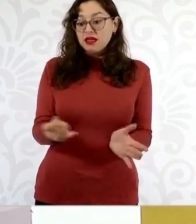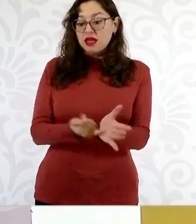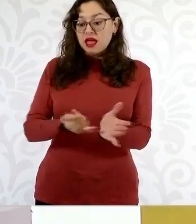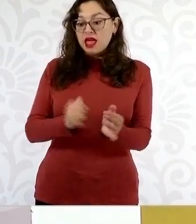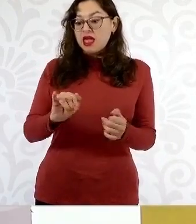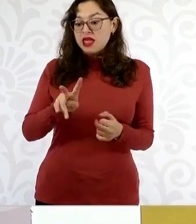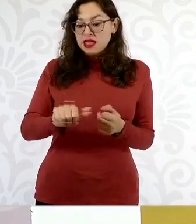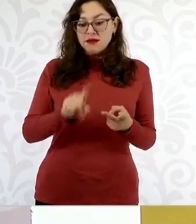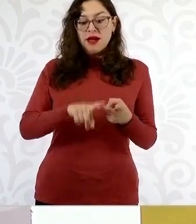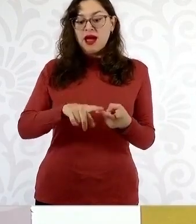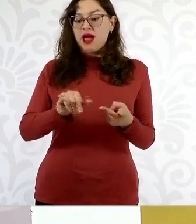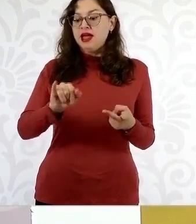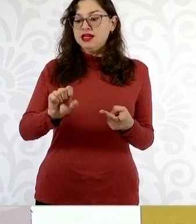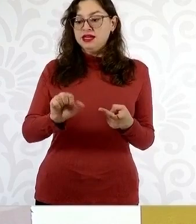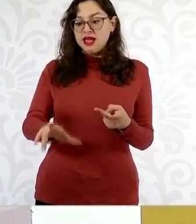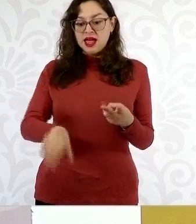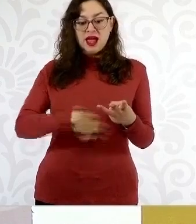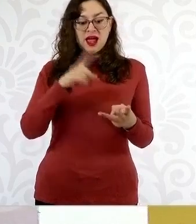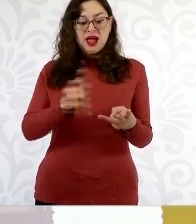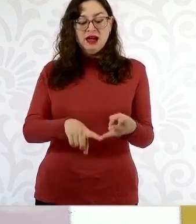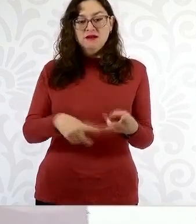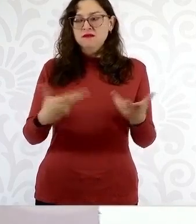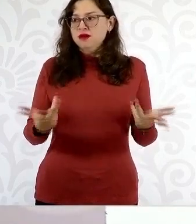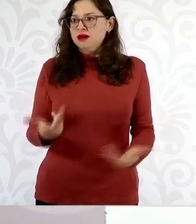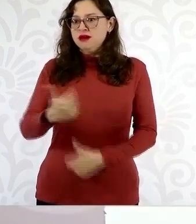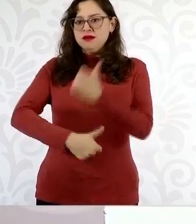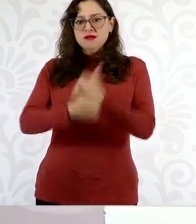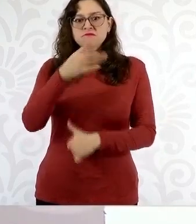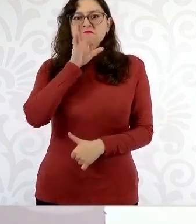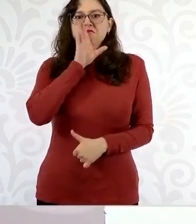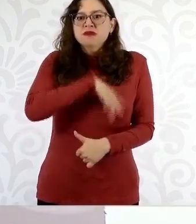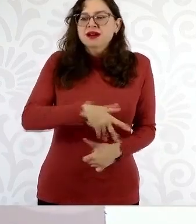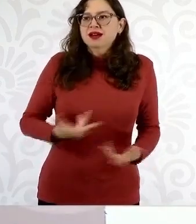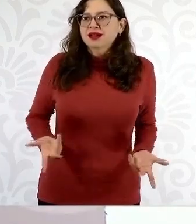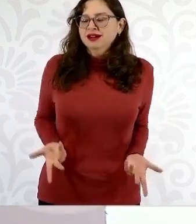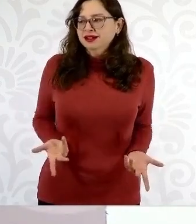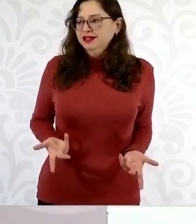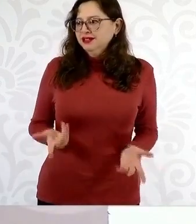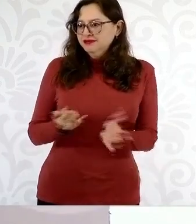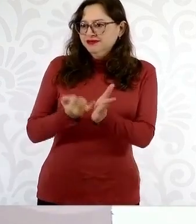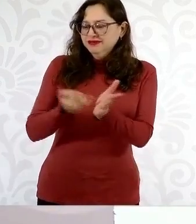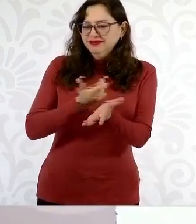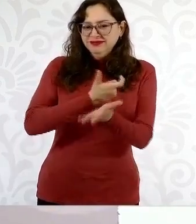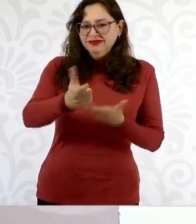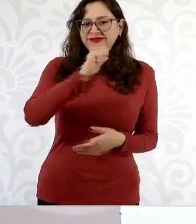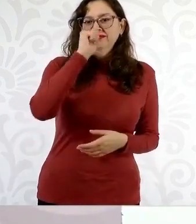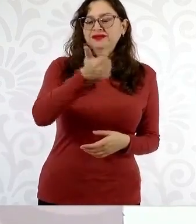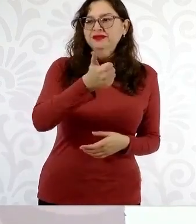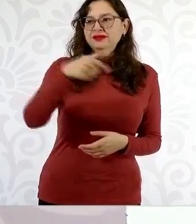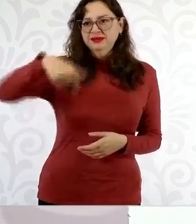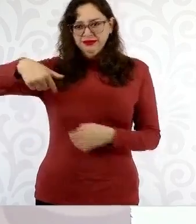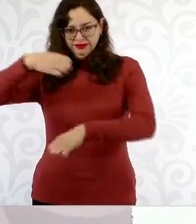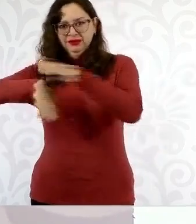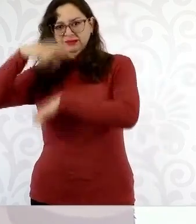pagar aranceles, y entonces mi producto es más barato que el de una empresa mexicana establecida, sea en la Ciudad de México, en el Estado de México, en Hidalgo, en